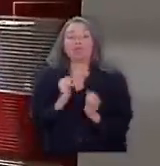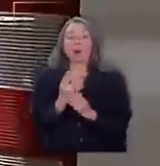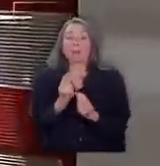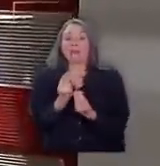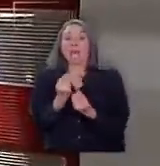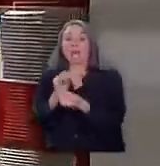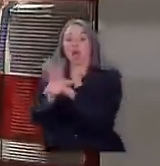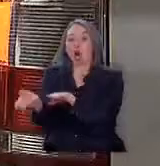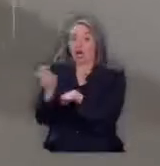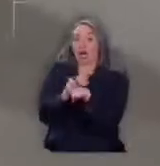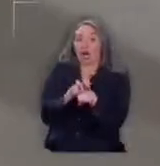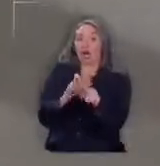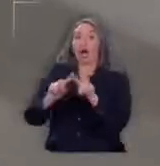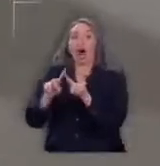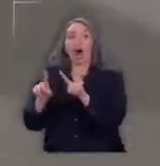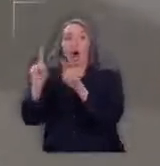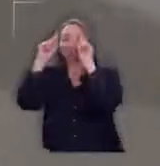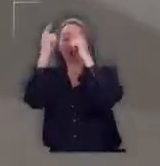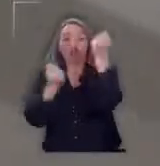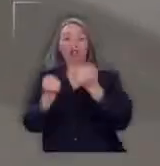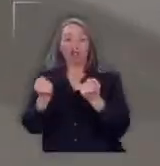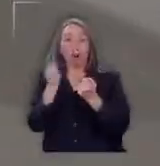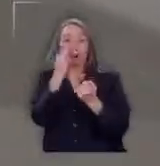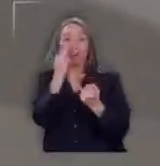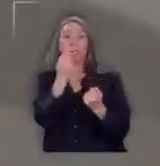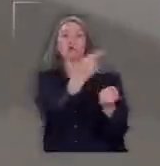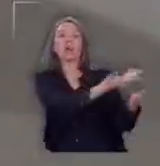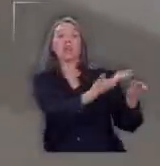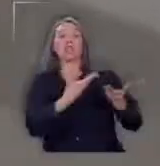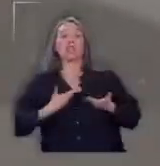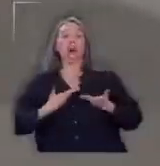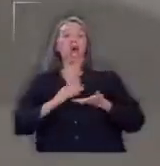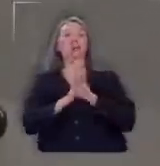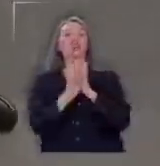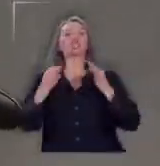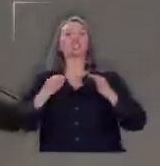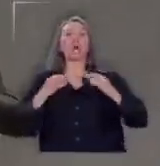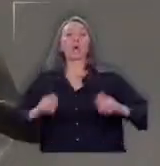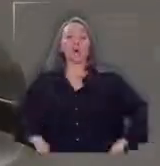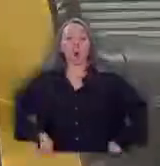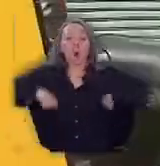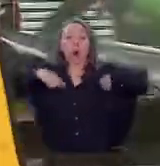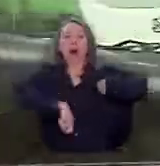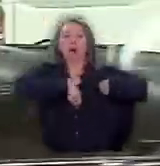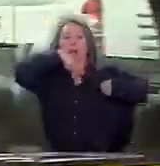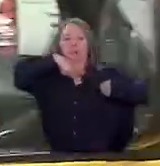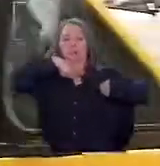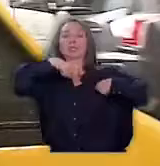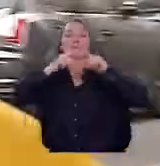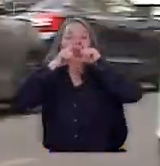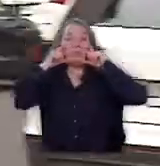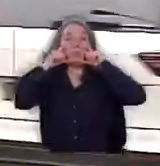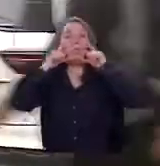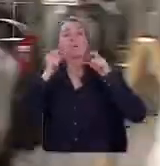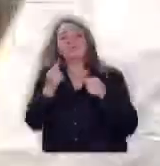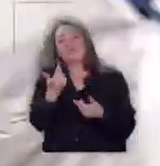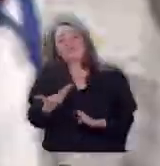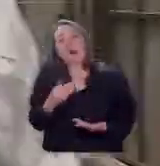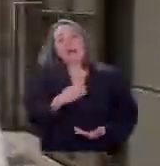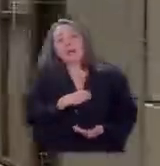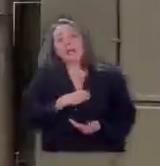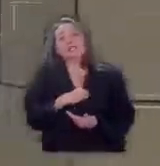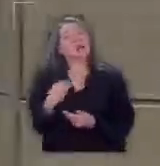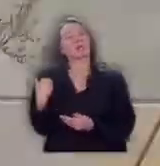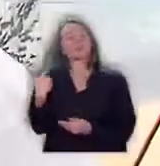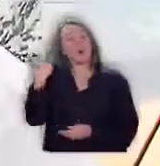él y a los otros transportistas les brindan todas las medidas de seguridad por eso vale la pena asumir el riesgo hoy en día el que no se